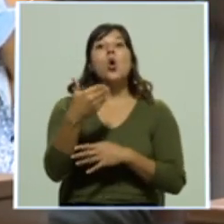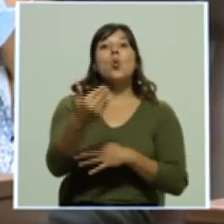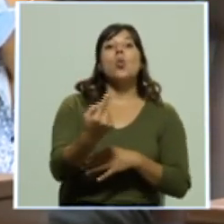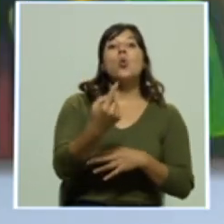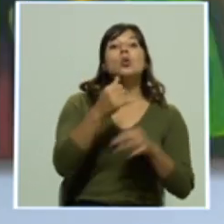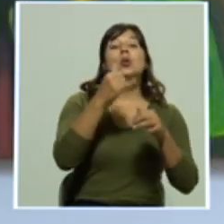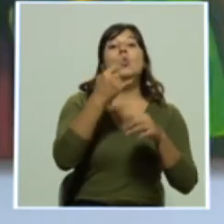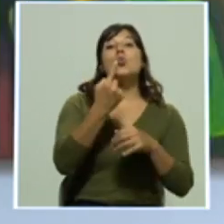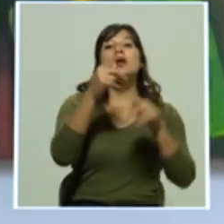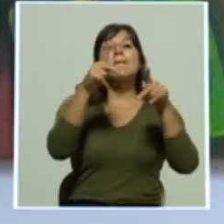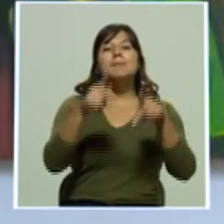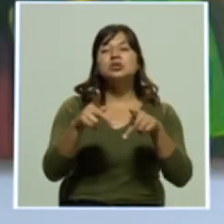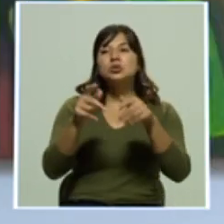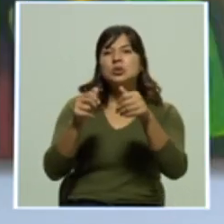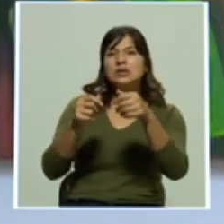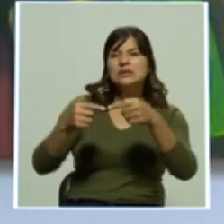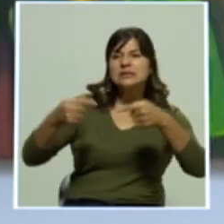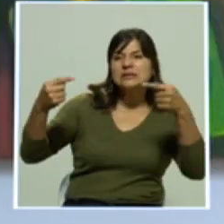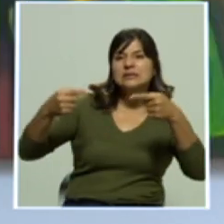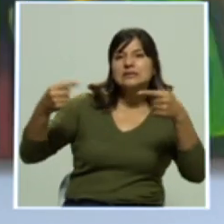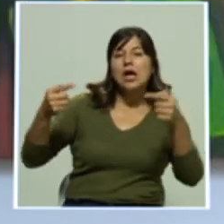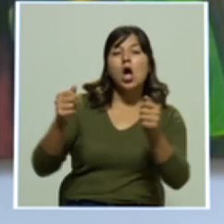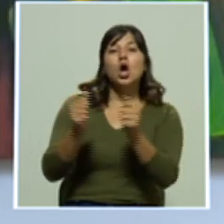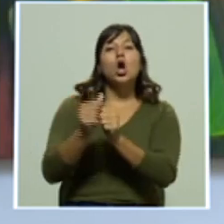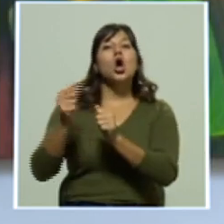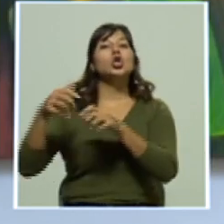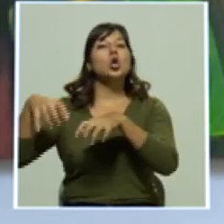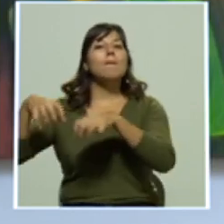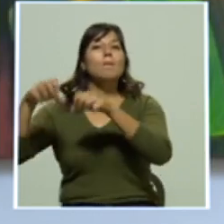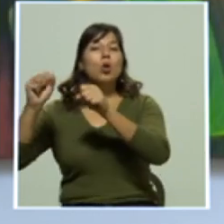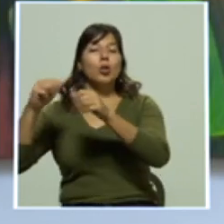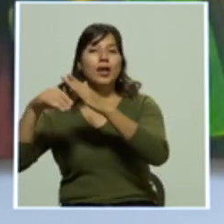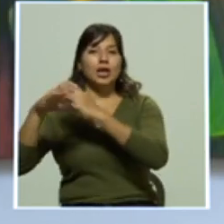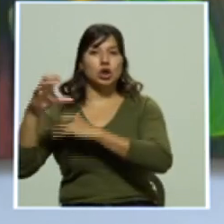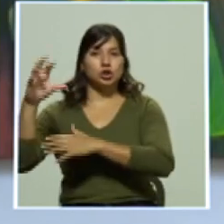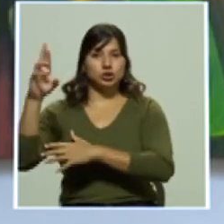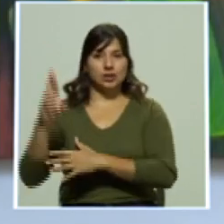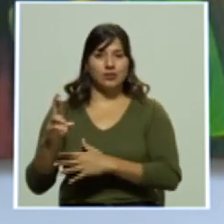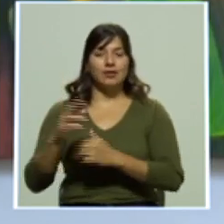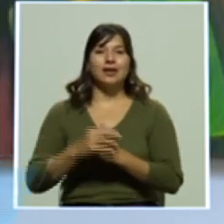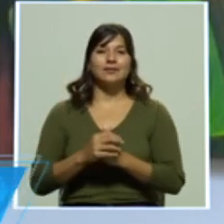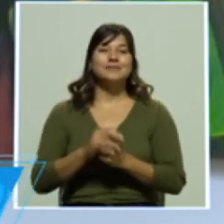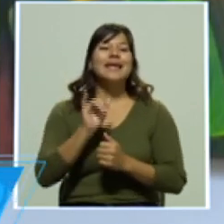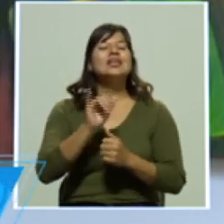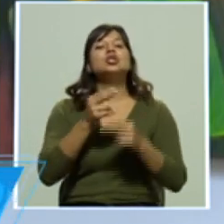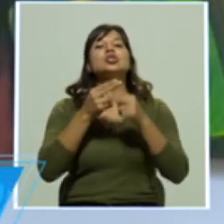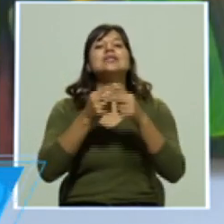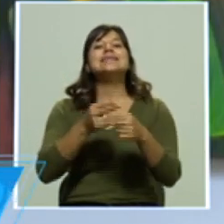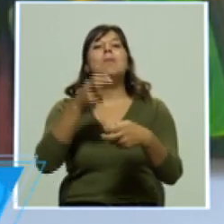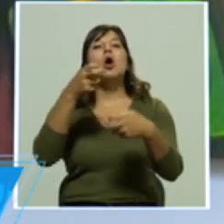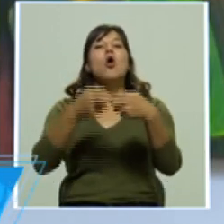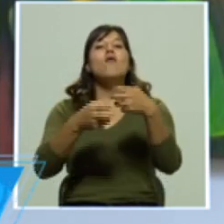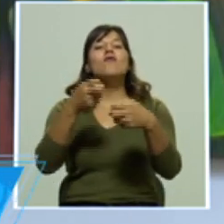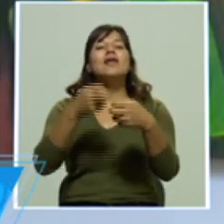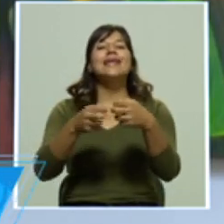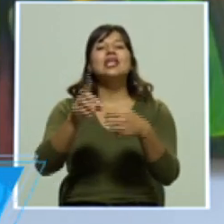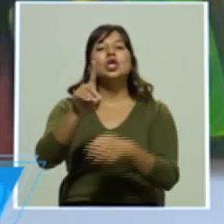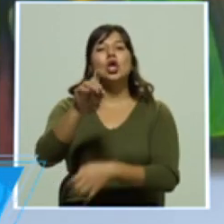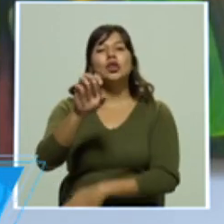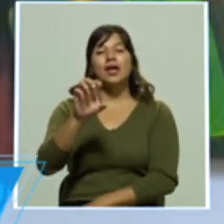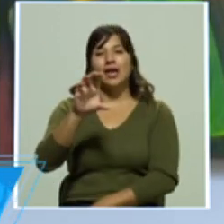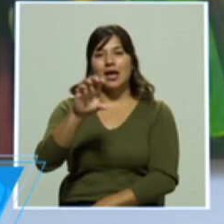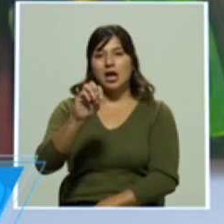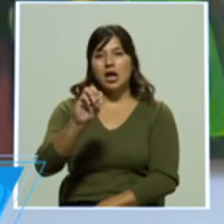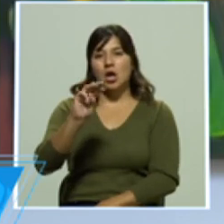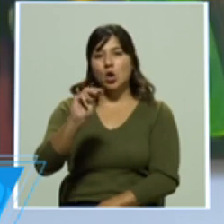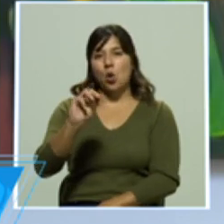República. Recordemos que tiene que producirse un conflicto de competencias constitucionales. Y